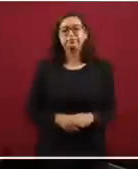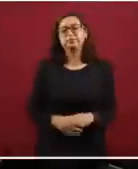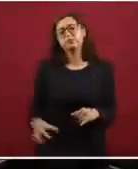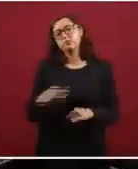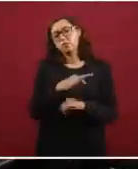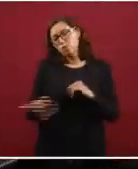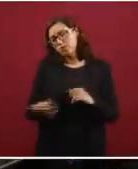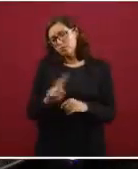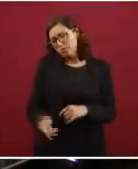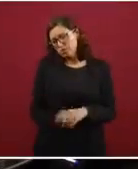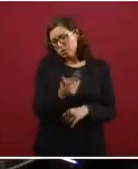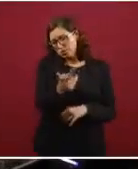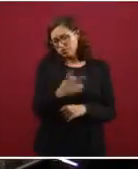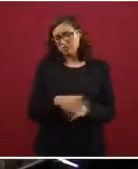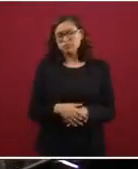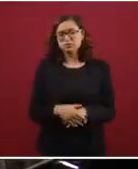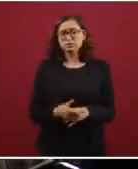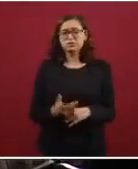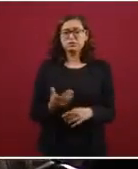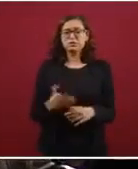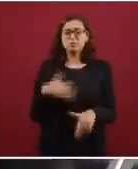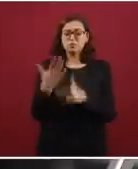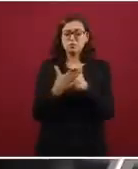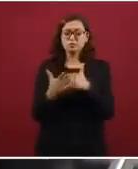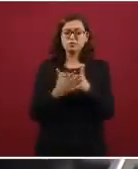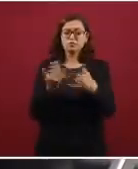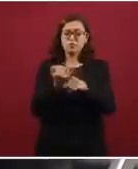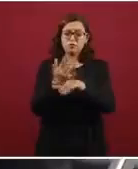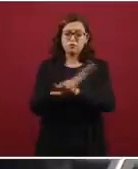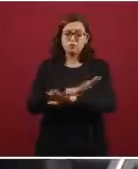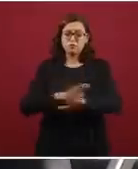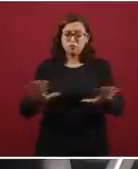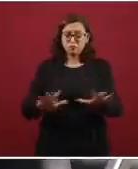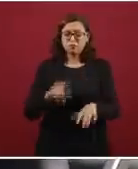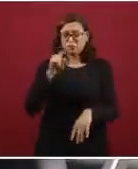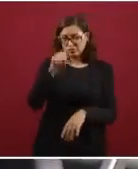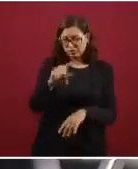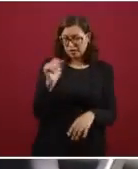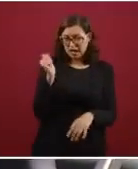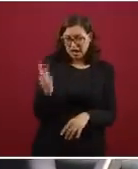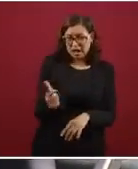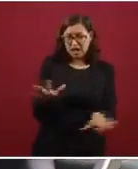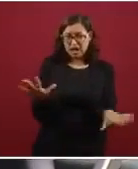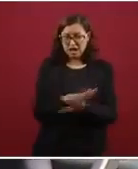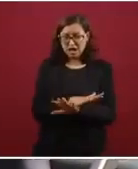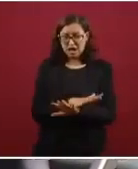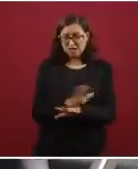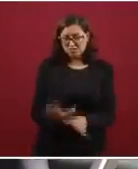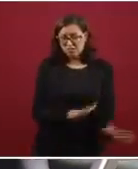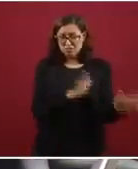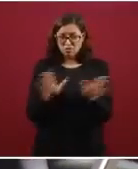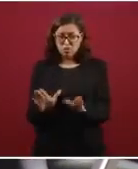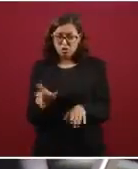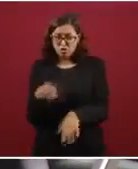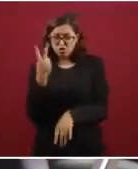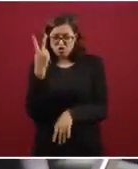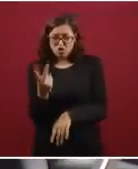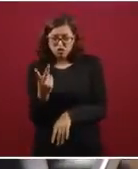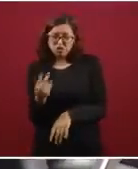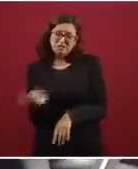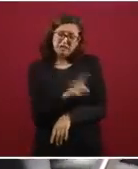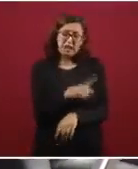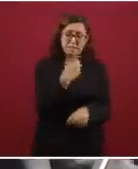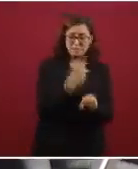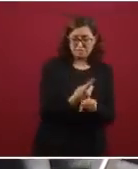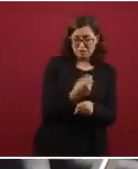si nos podría precisar un poco más sobre su informe de gobierno, ¿consideraría cambiar el informe para el 2, ya que el 1 de